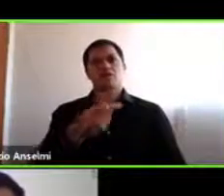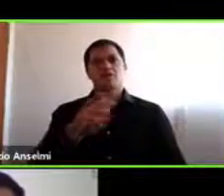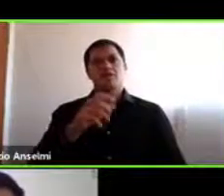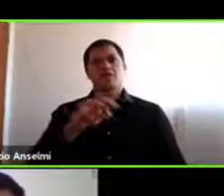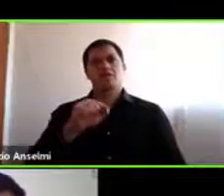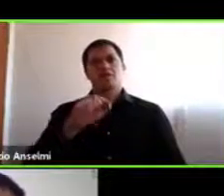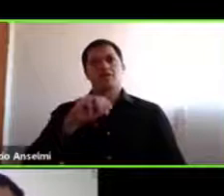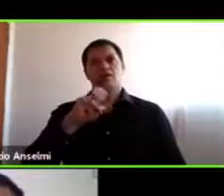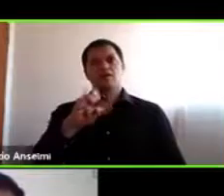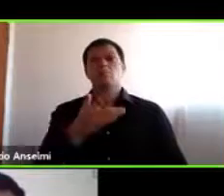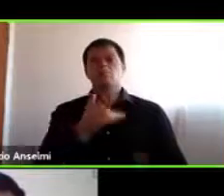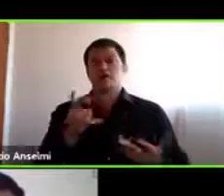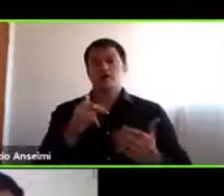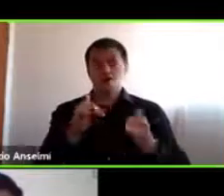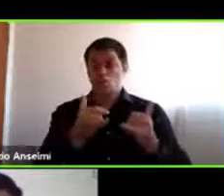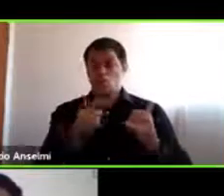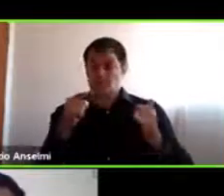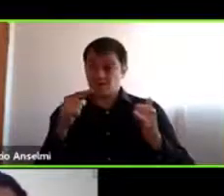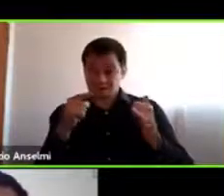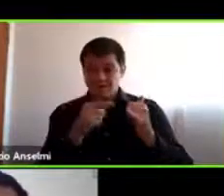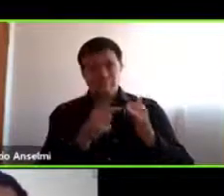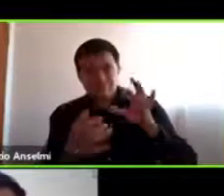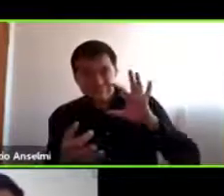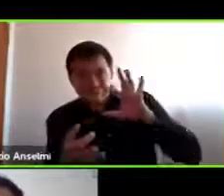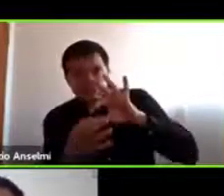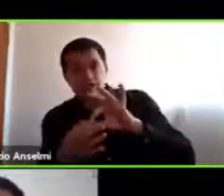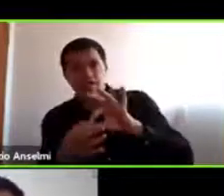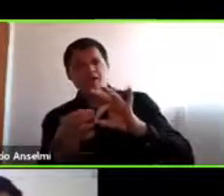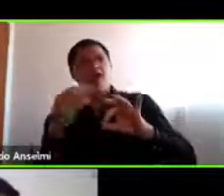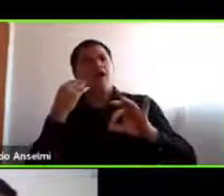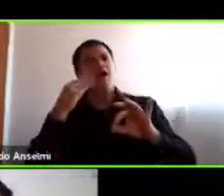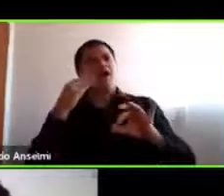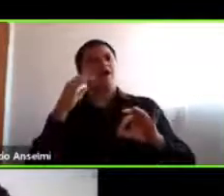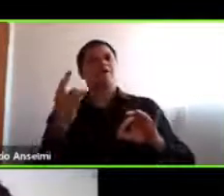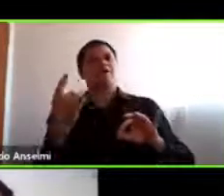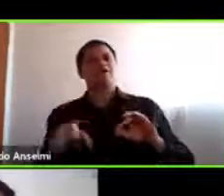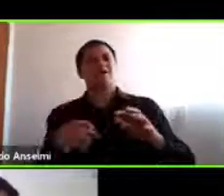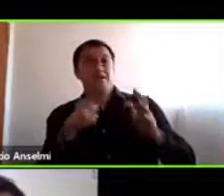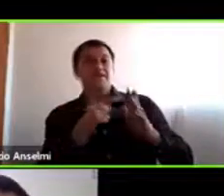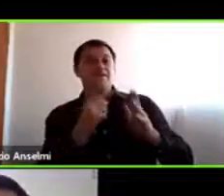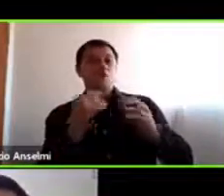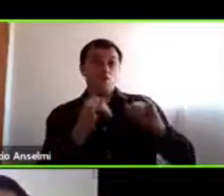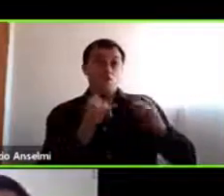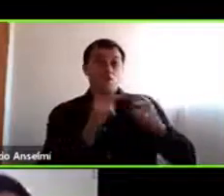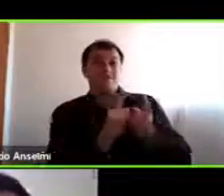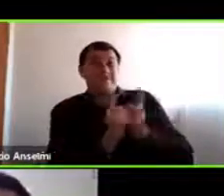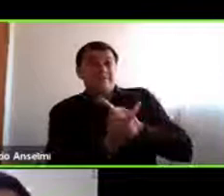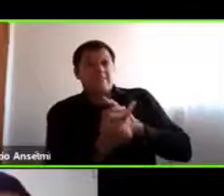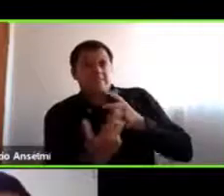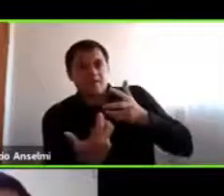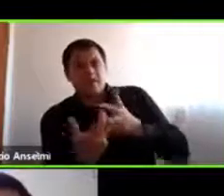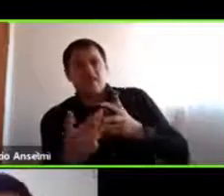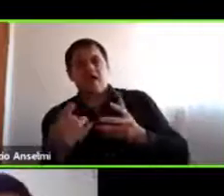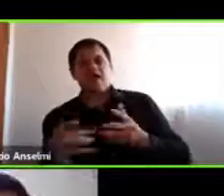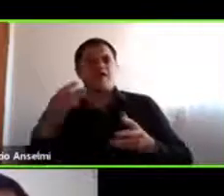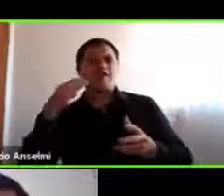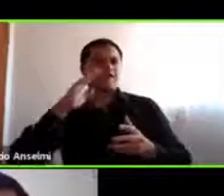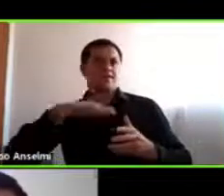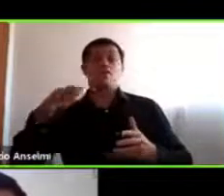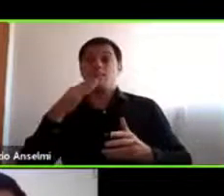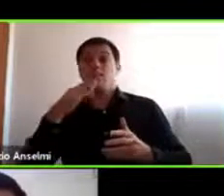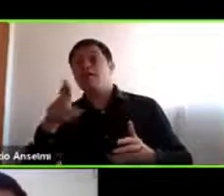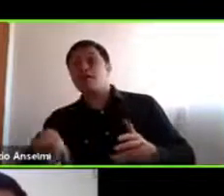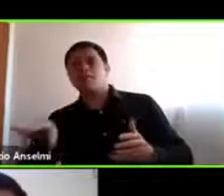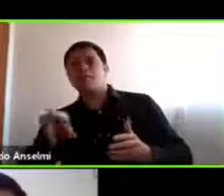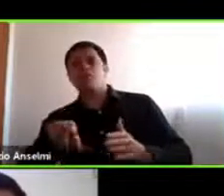automáticamente a ese desempeño mostrando entonces trayectorias distintas de juego dependiendo del ritmo y el nivel de cada uno